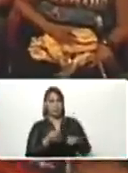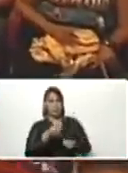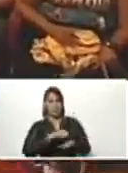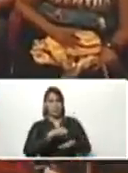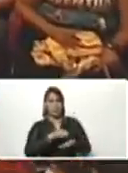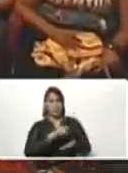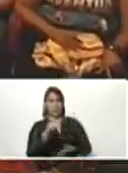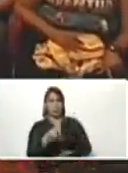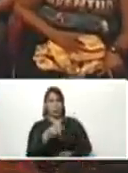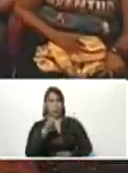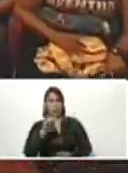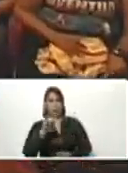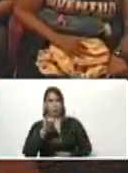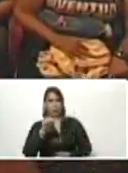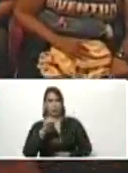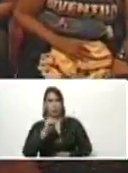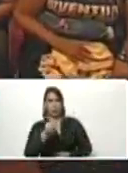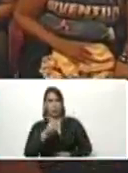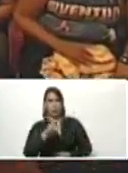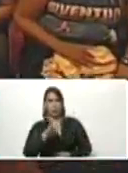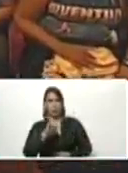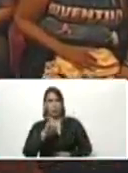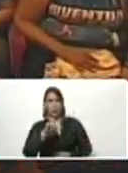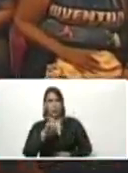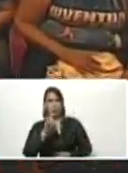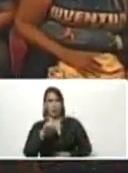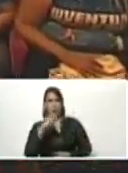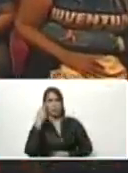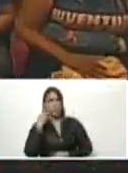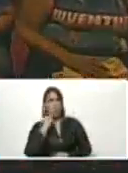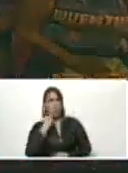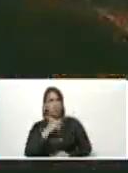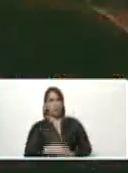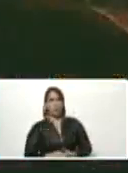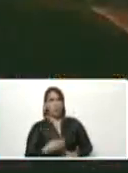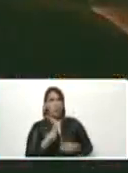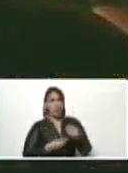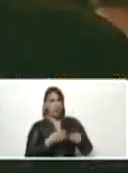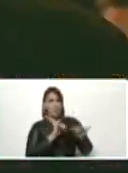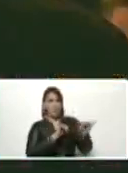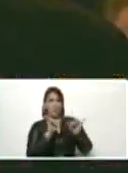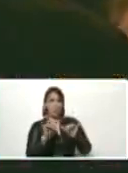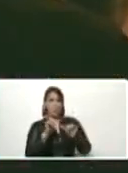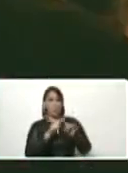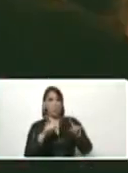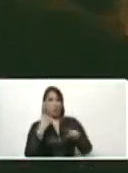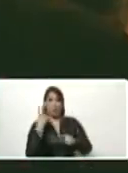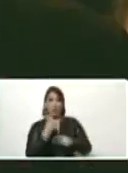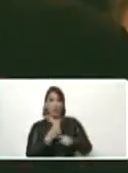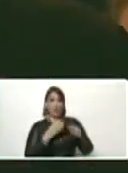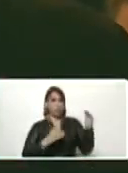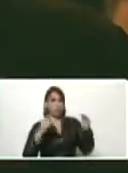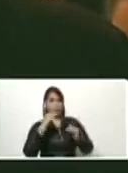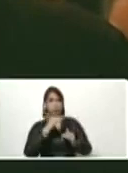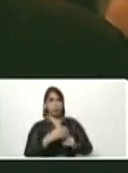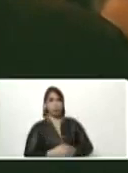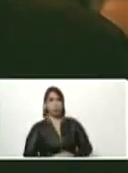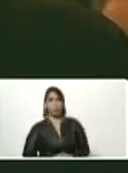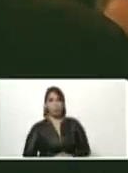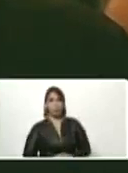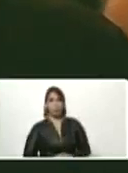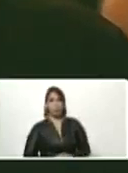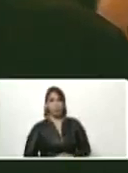de Guayaquil, y Bolívar por su parte haría lo propio, pero tenía que superar nada más y nada menos que uno de